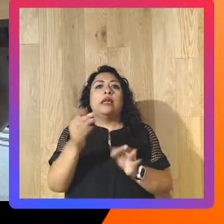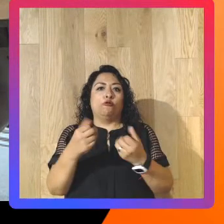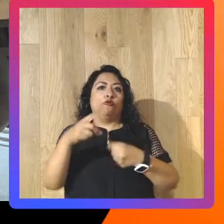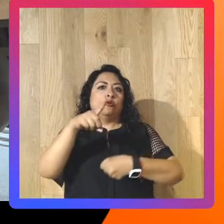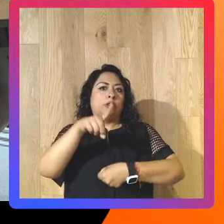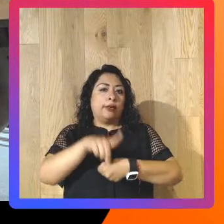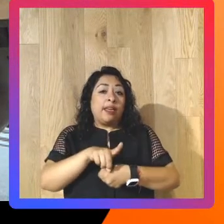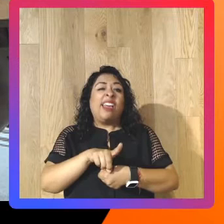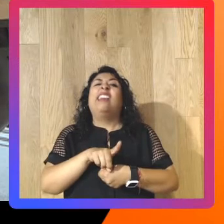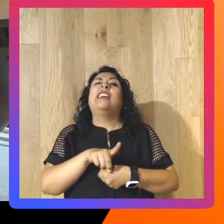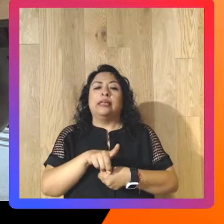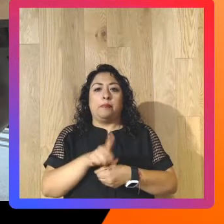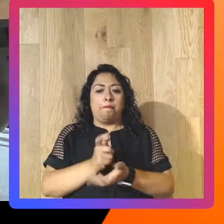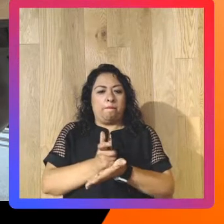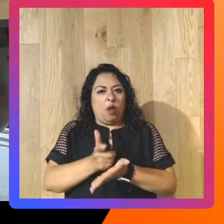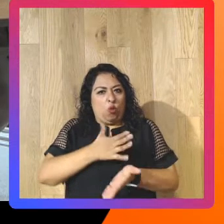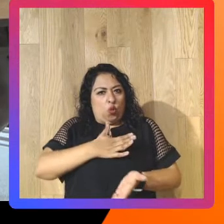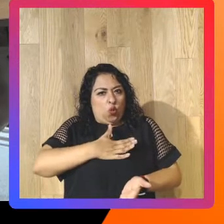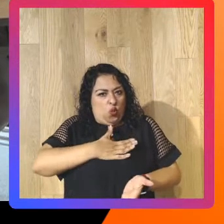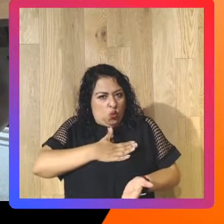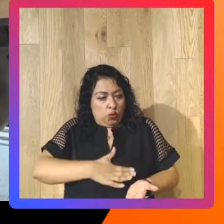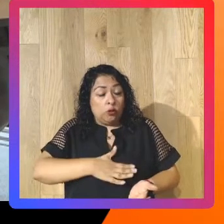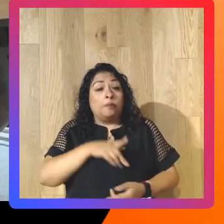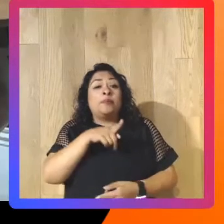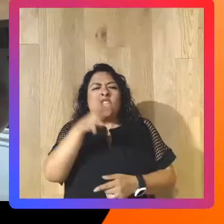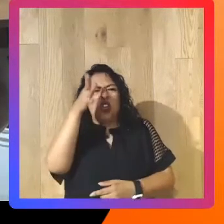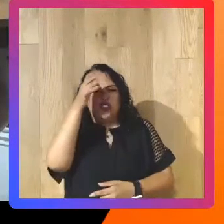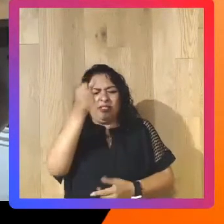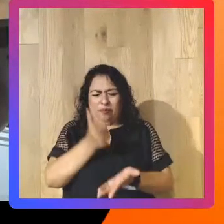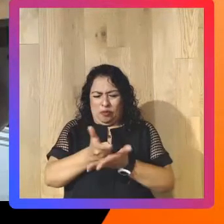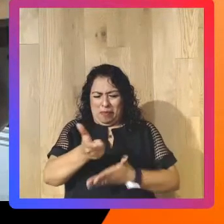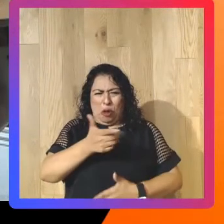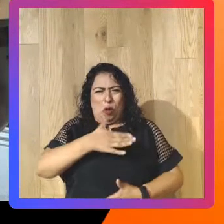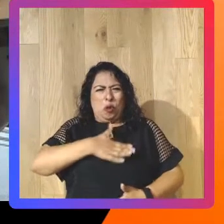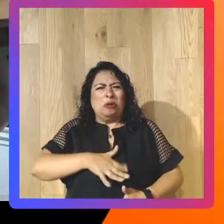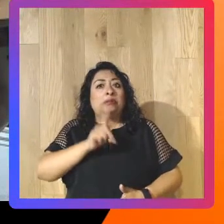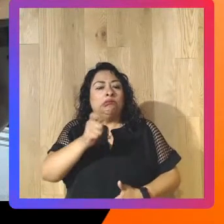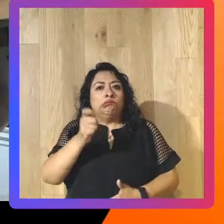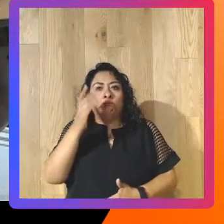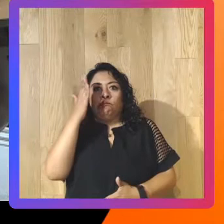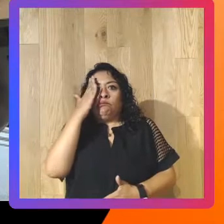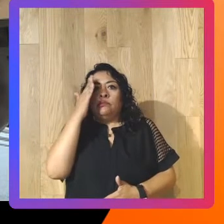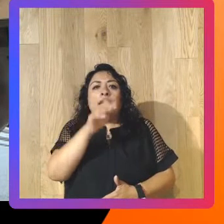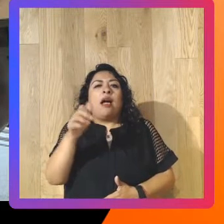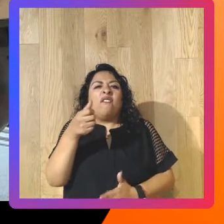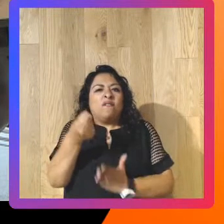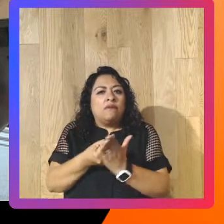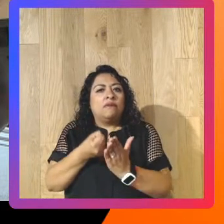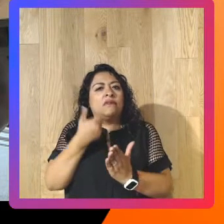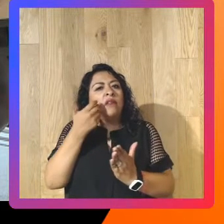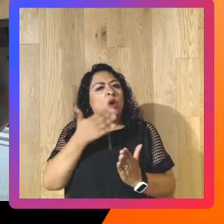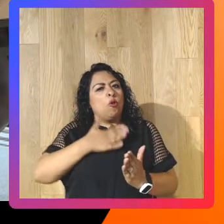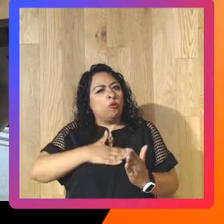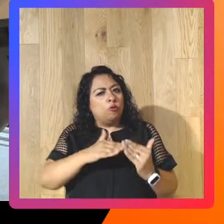sociedad, que es el salario digno. El concepto de salario digno ha sido un pilar fundamental en la lucha por la